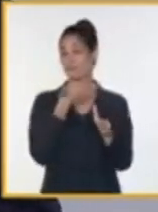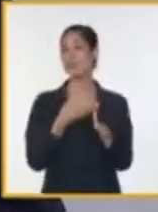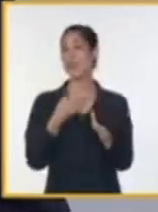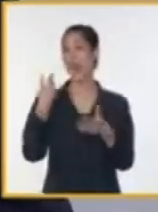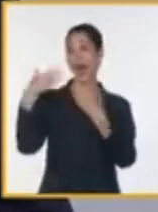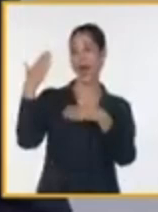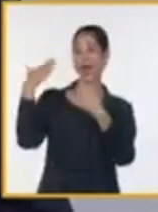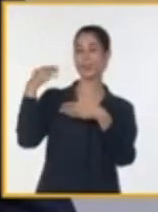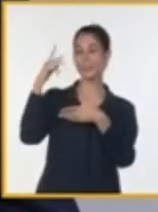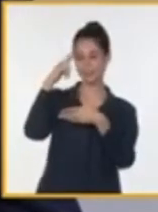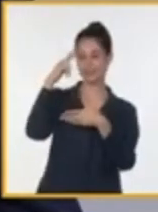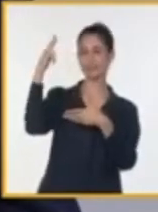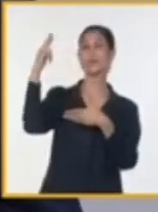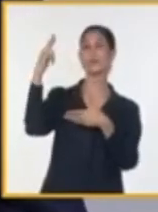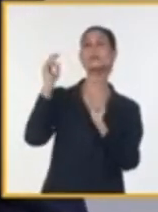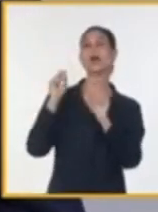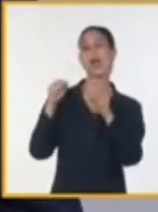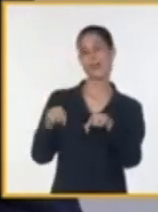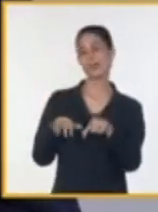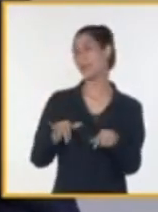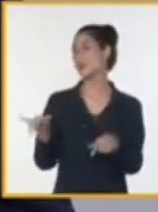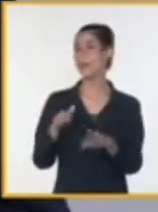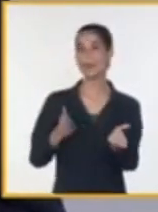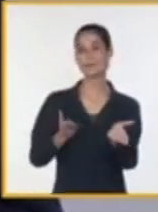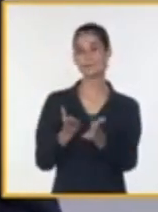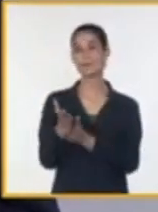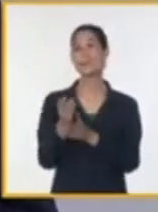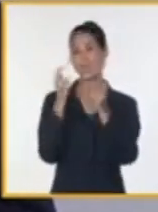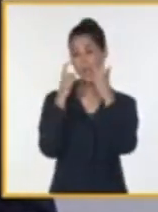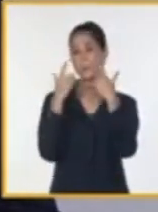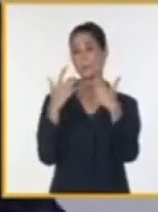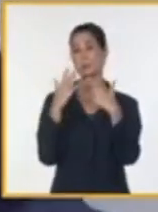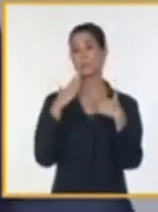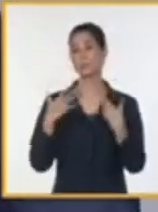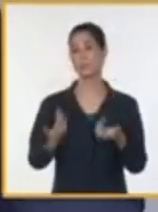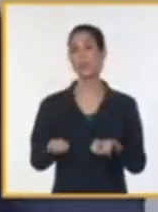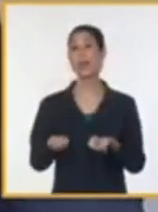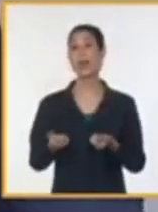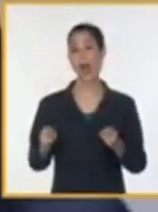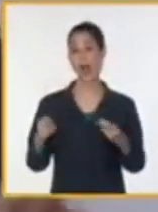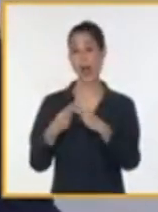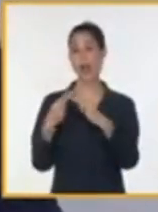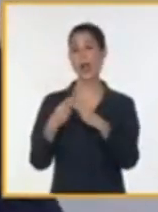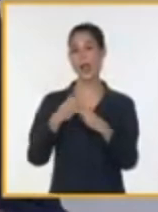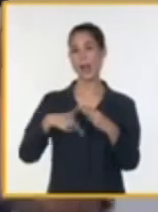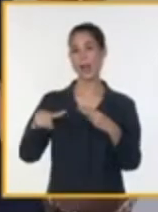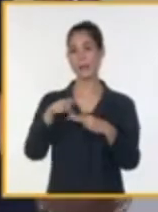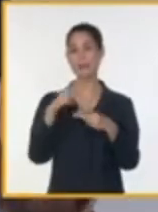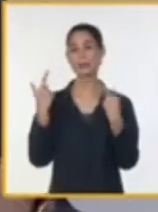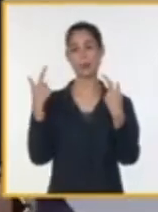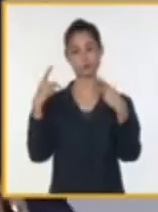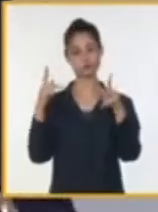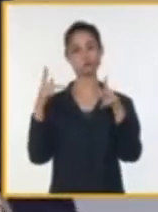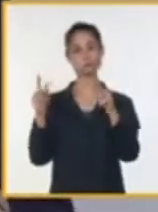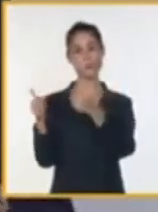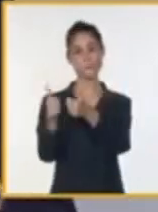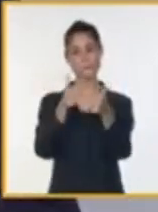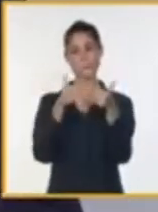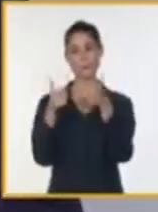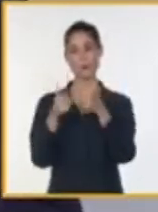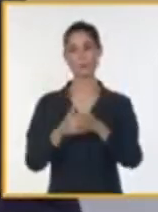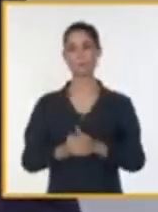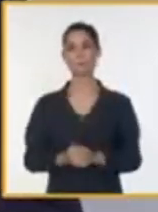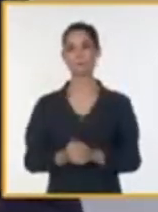intencionalidad toda la la importancia que lleva para tener unos juegos de de calidad unido a todo esto está lo que